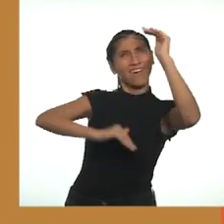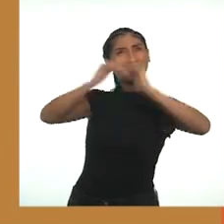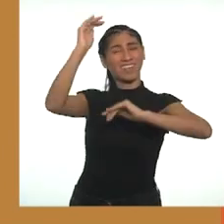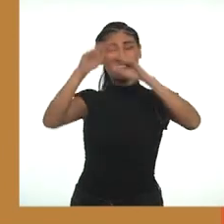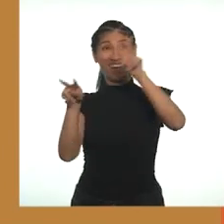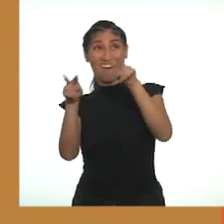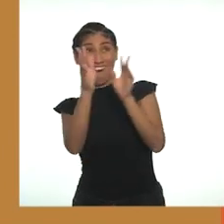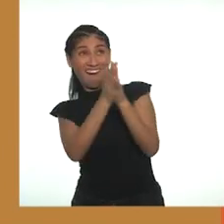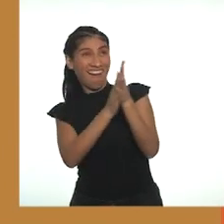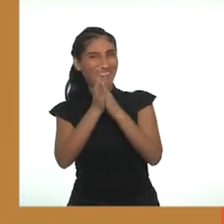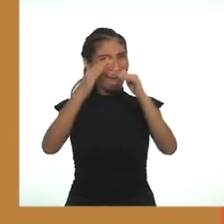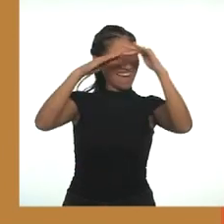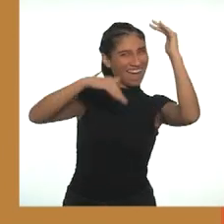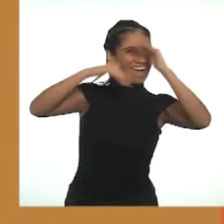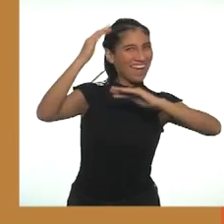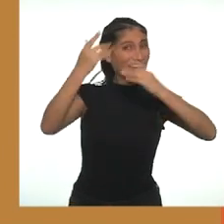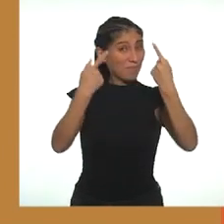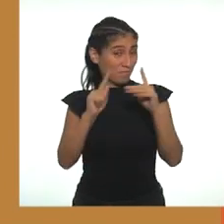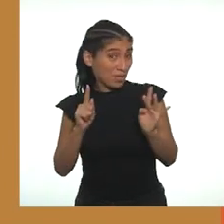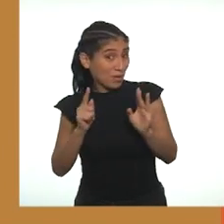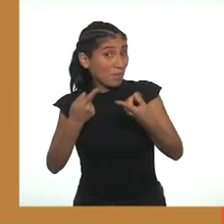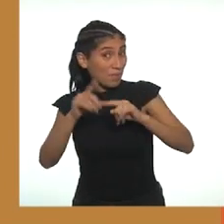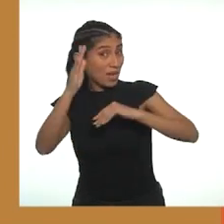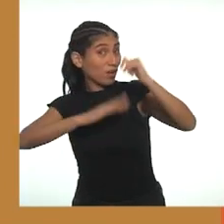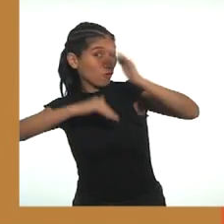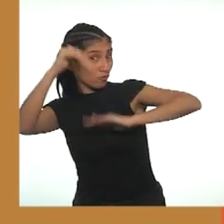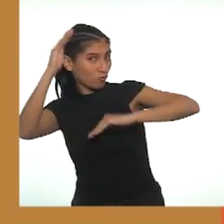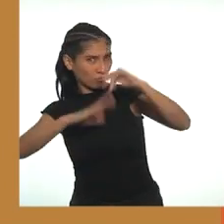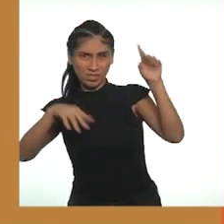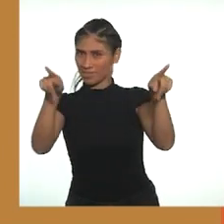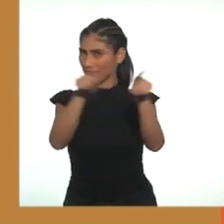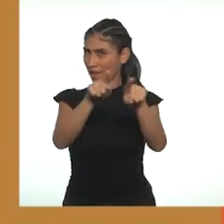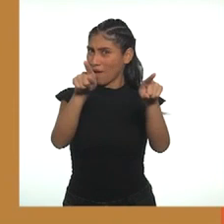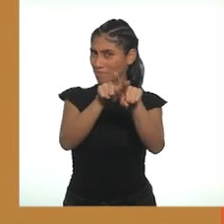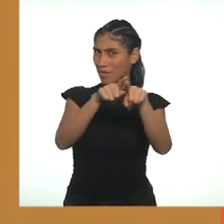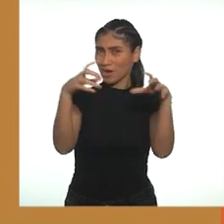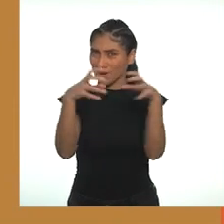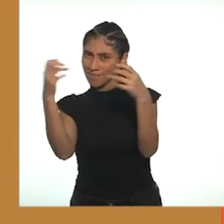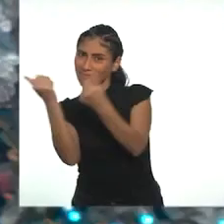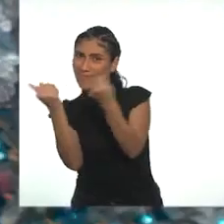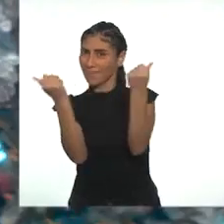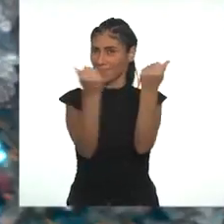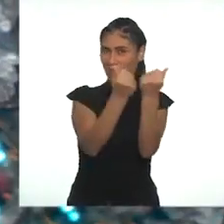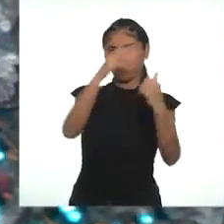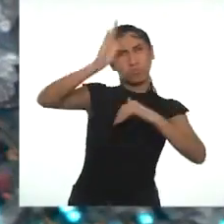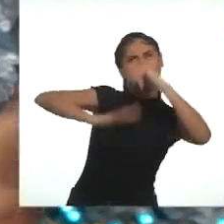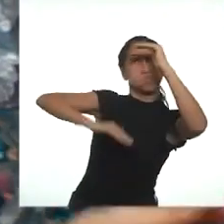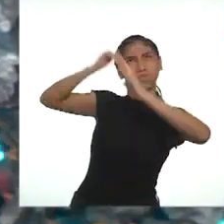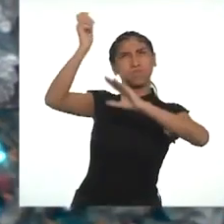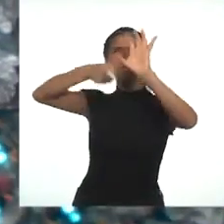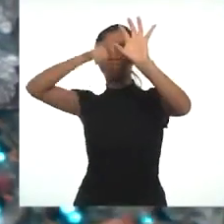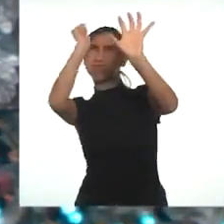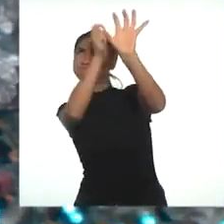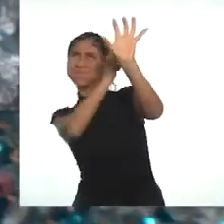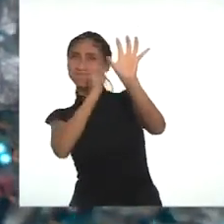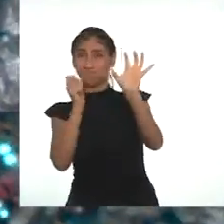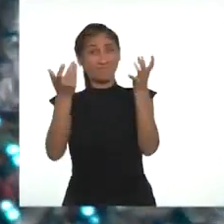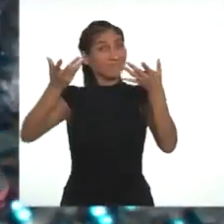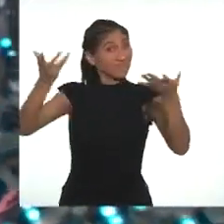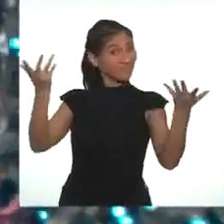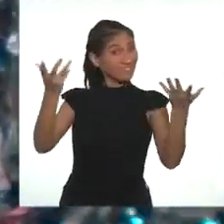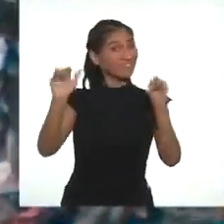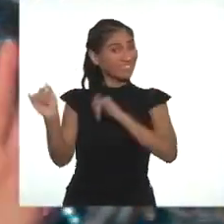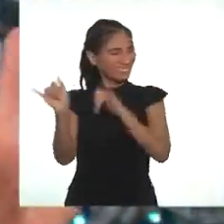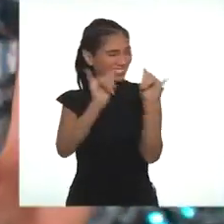y suena divertido. Para construir también se trabaja en equipo. Ahí lo tienes, María.